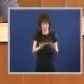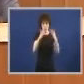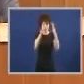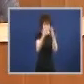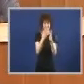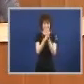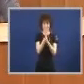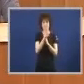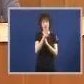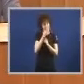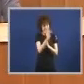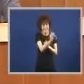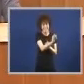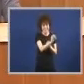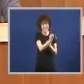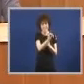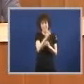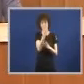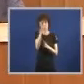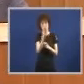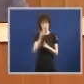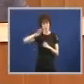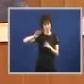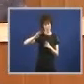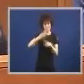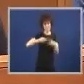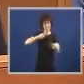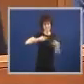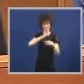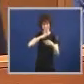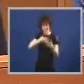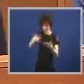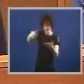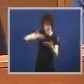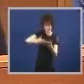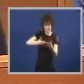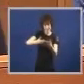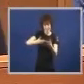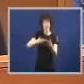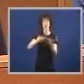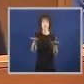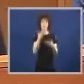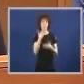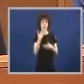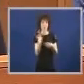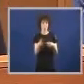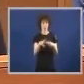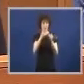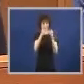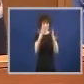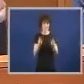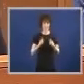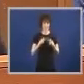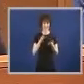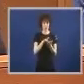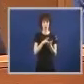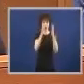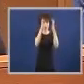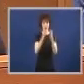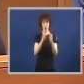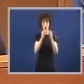Un gasto sostido, sí, dun terzo de media. En algúns casos, como por exemplo a política de vivenda, aplicaron unha reducción